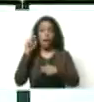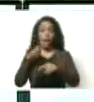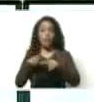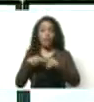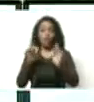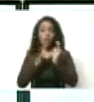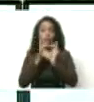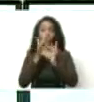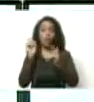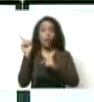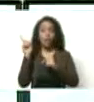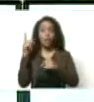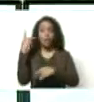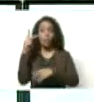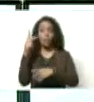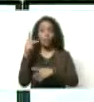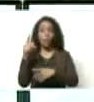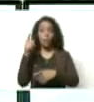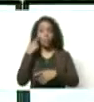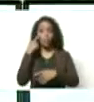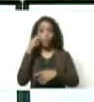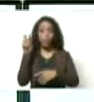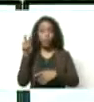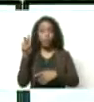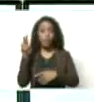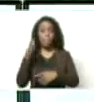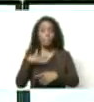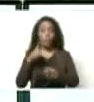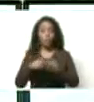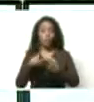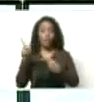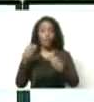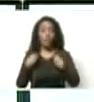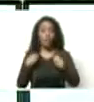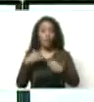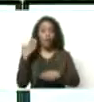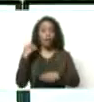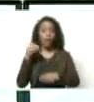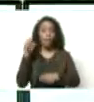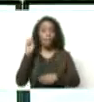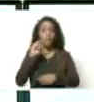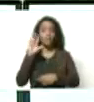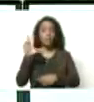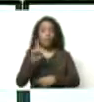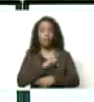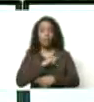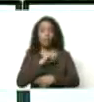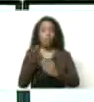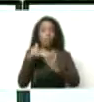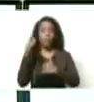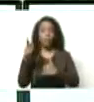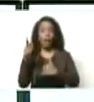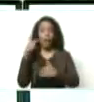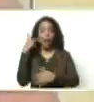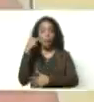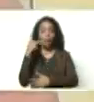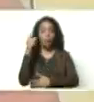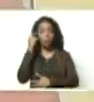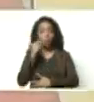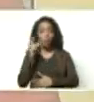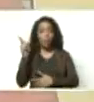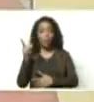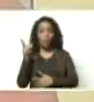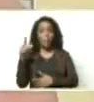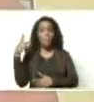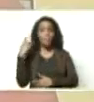civiles de la parroquia si le a vivir el 23 de enero y luego vivió en la parroquia sucre es